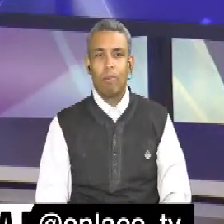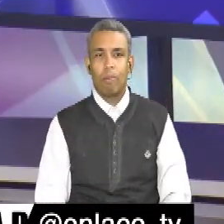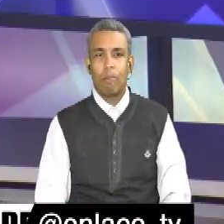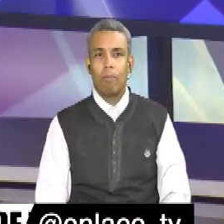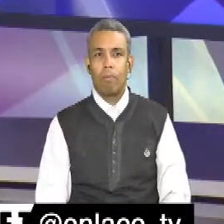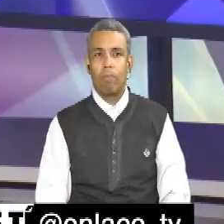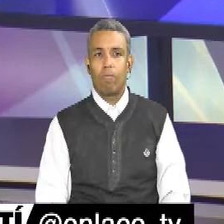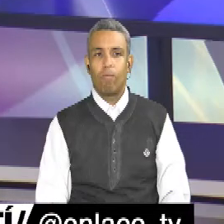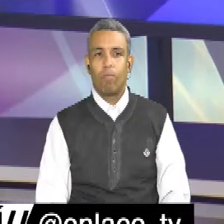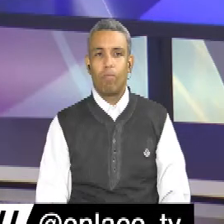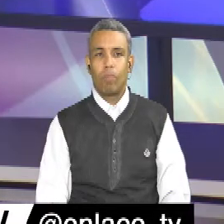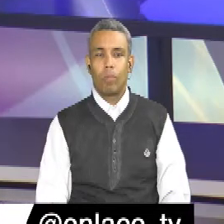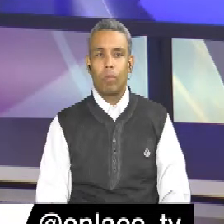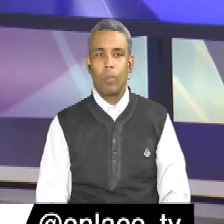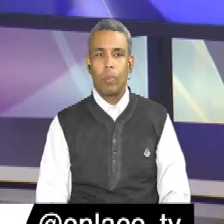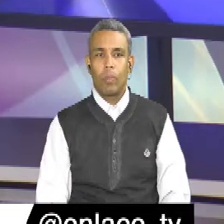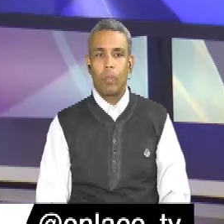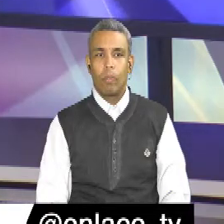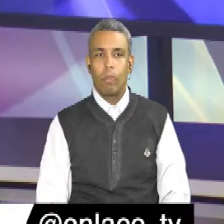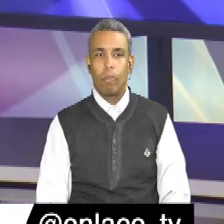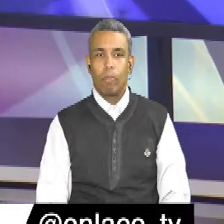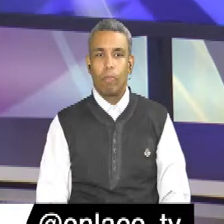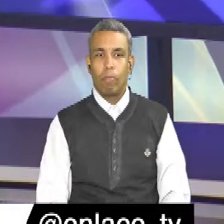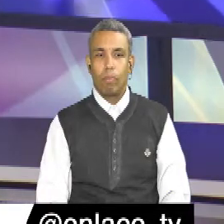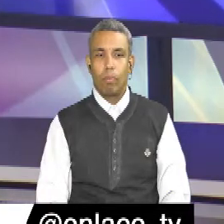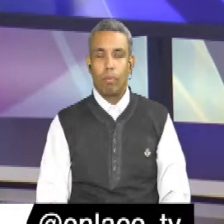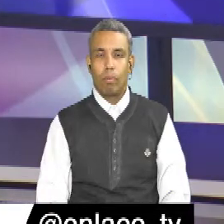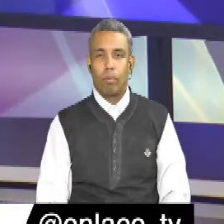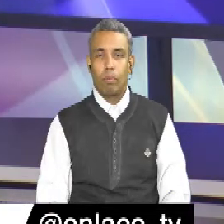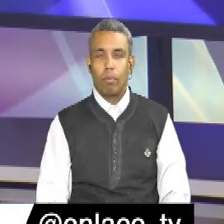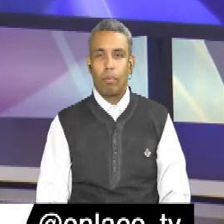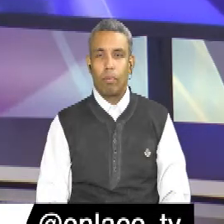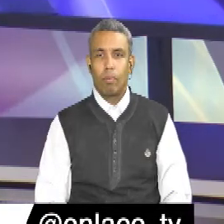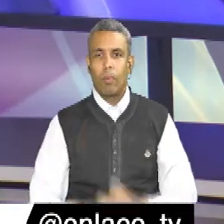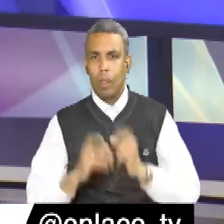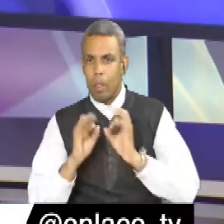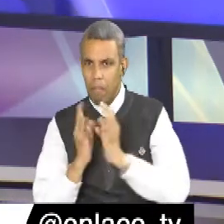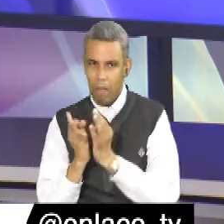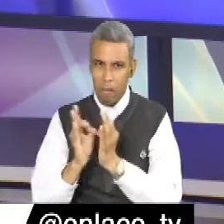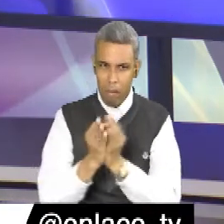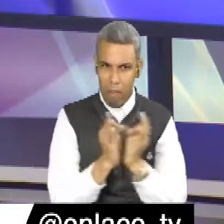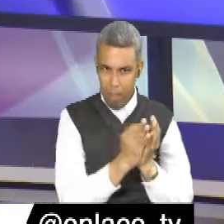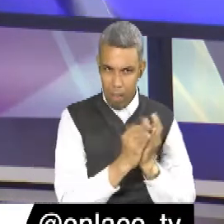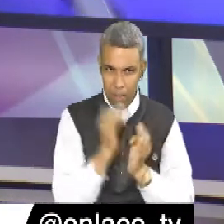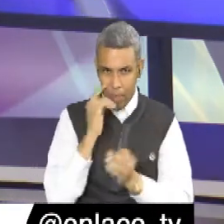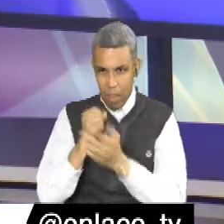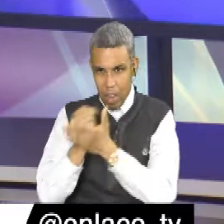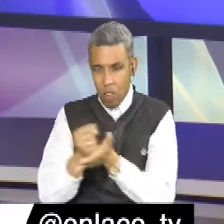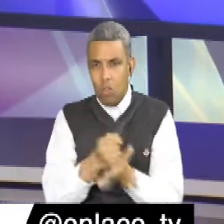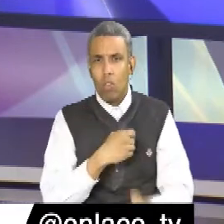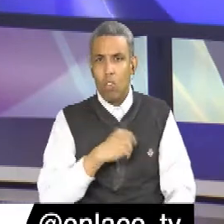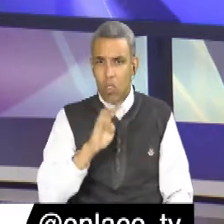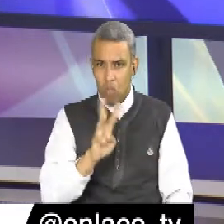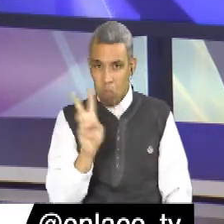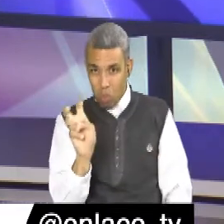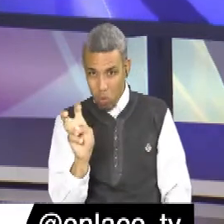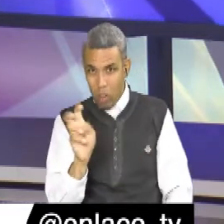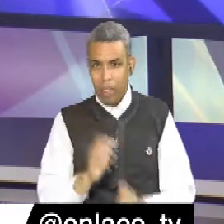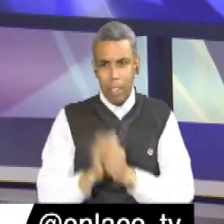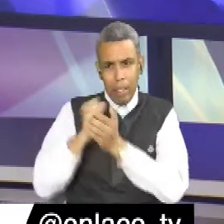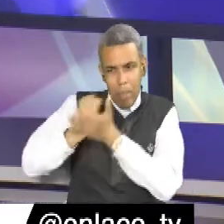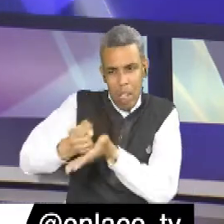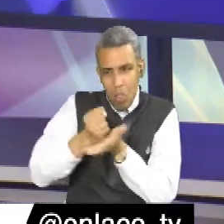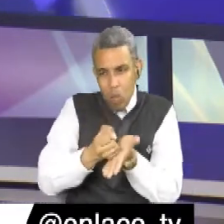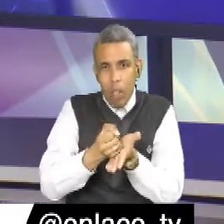47 familias damnificadas por el desbordamiento del río Sogamoso recibieron ayudas humanitarias, entre ellas mercados y colchonetas. En